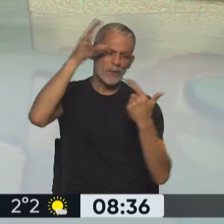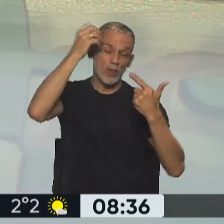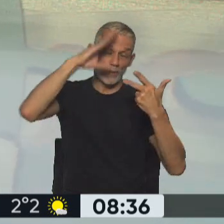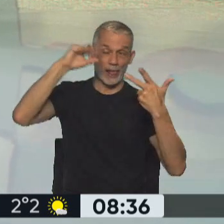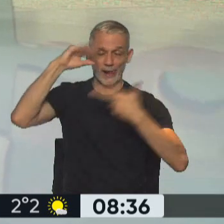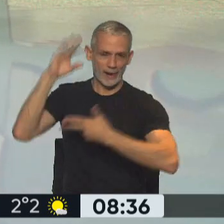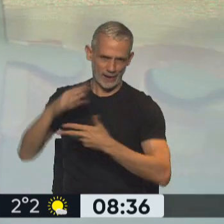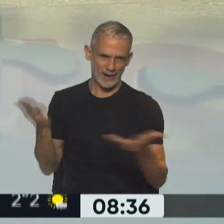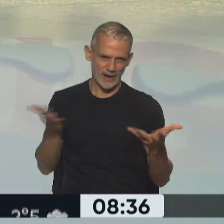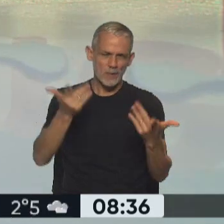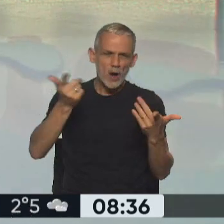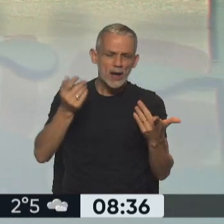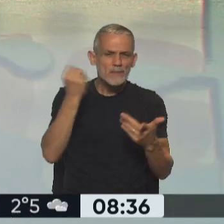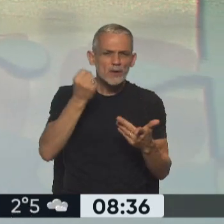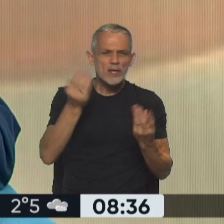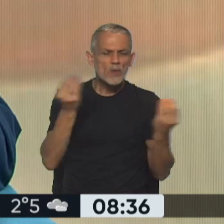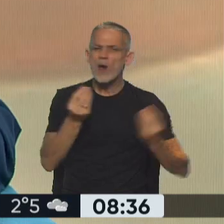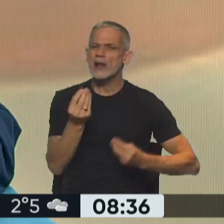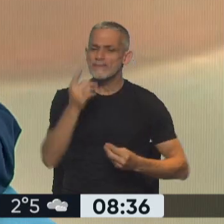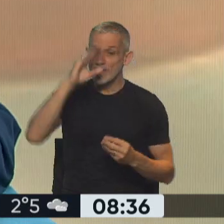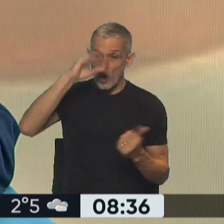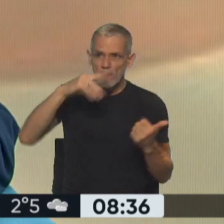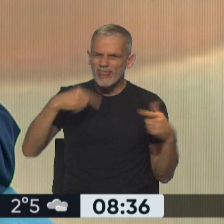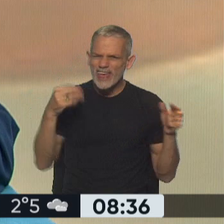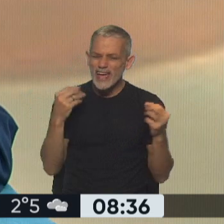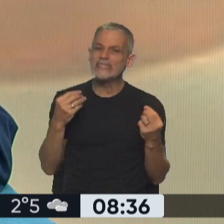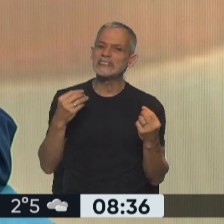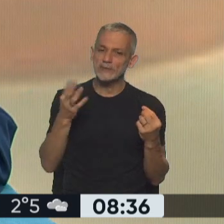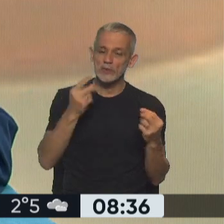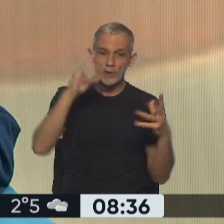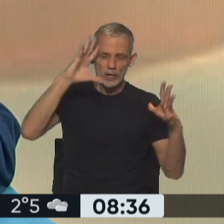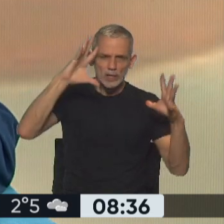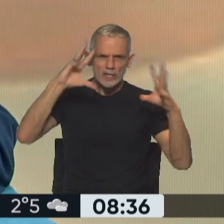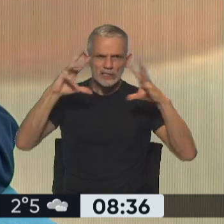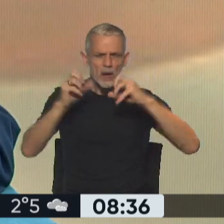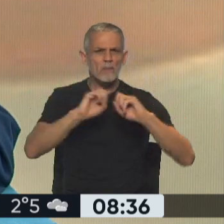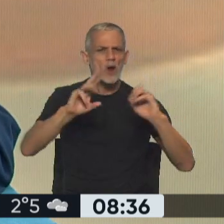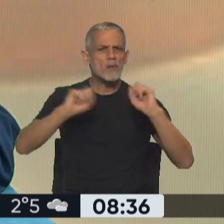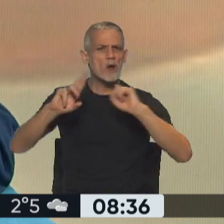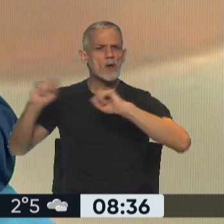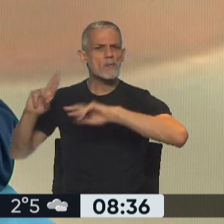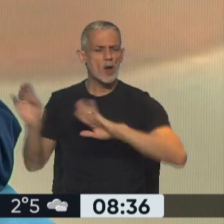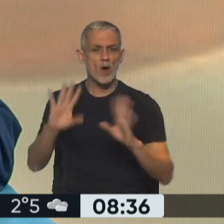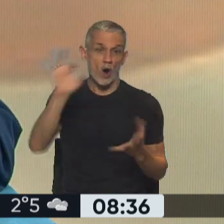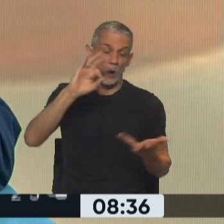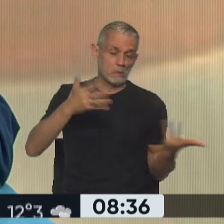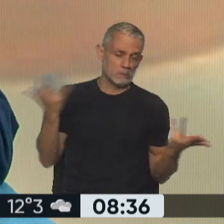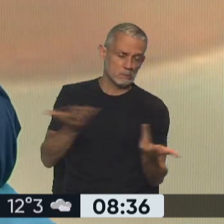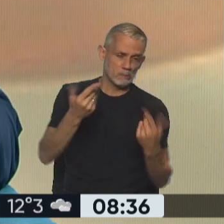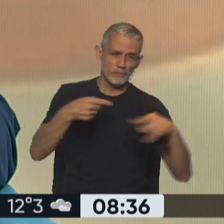importante poder determinar qué características tienen los olvidos, si van empeorando o no van empeorando, si son